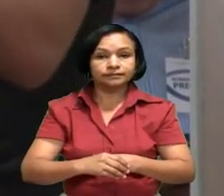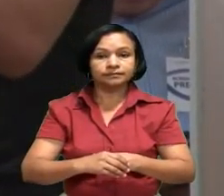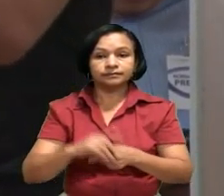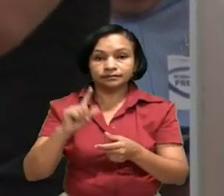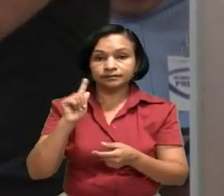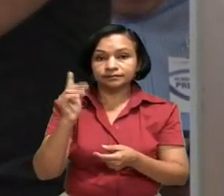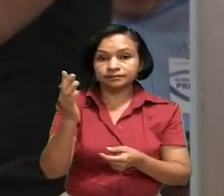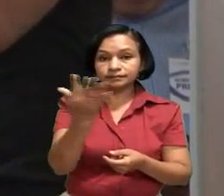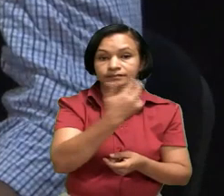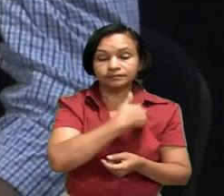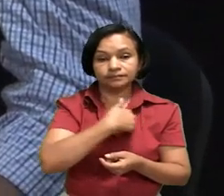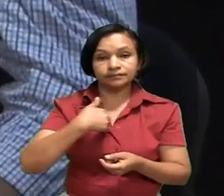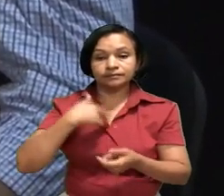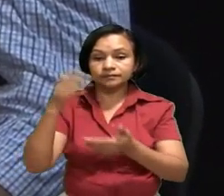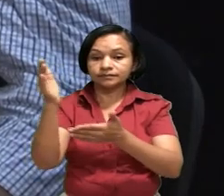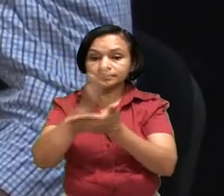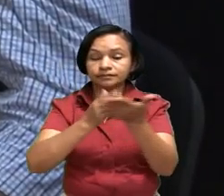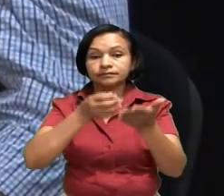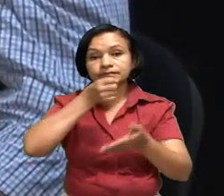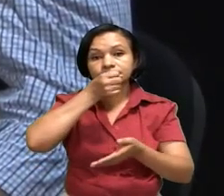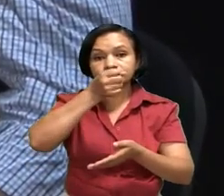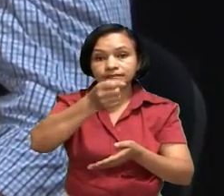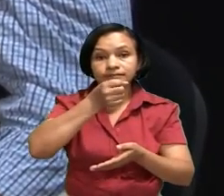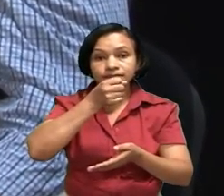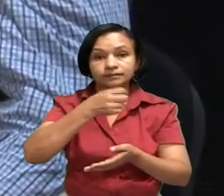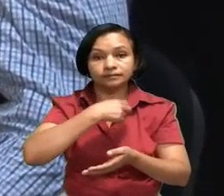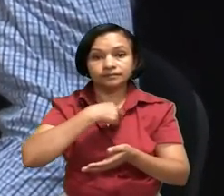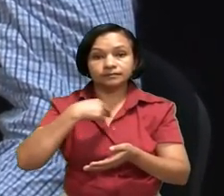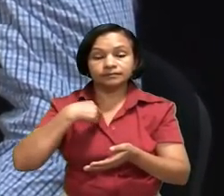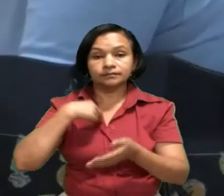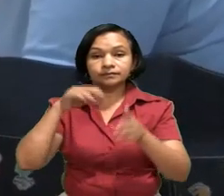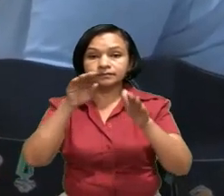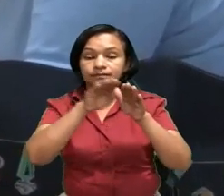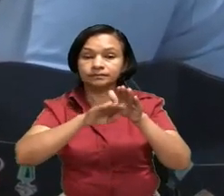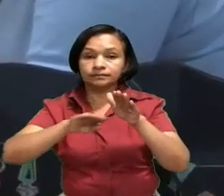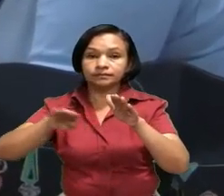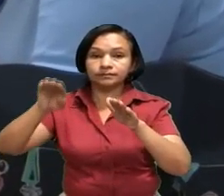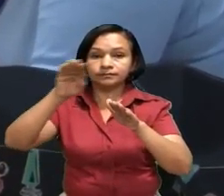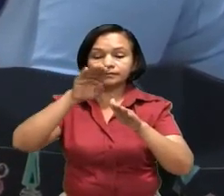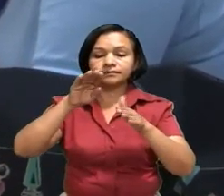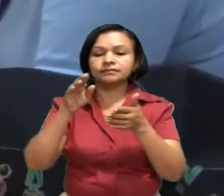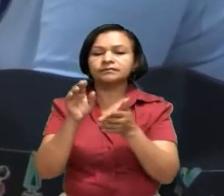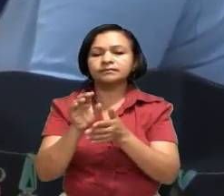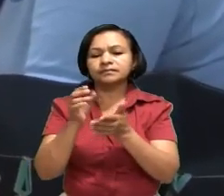algunos periodistas en mas editorialistas